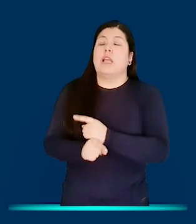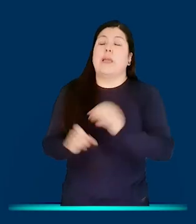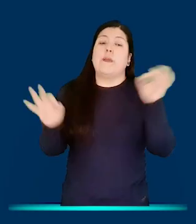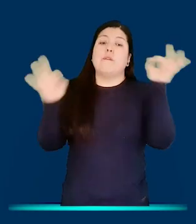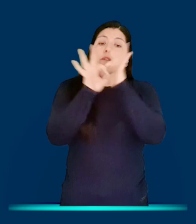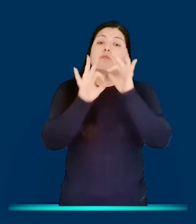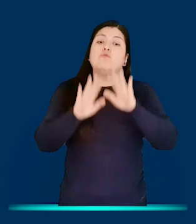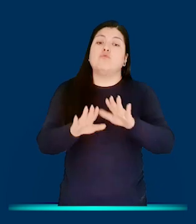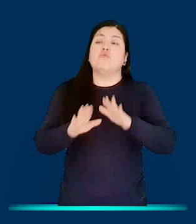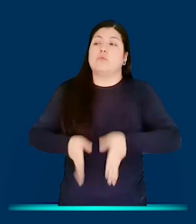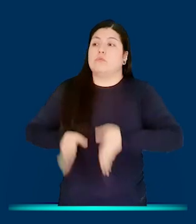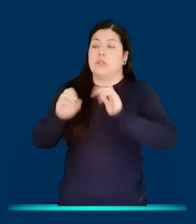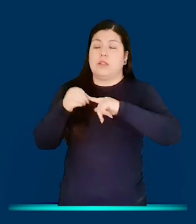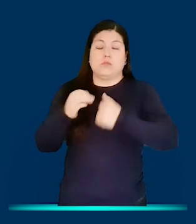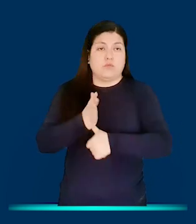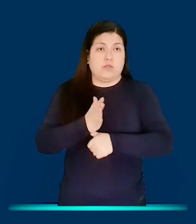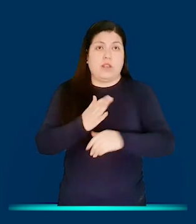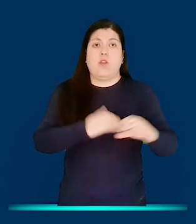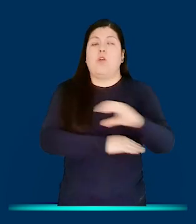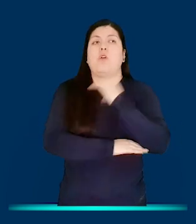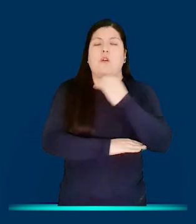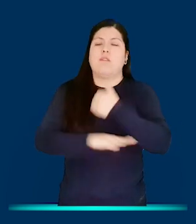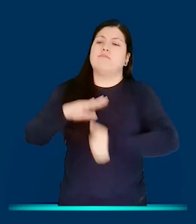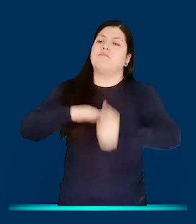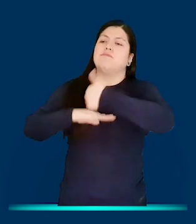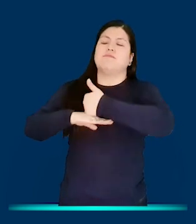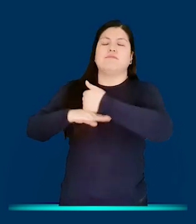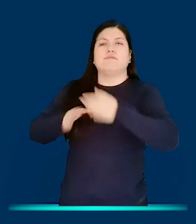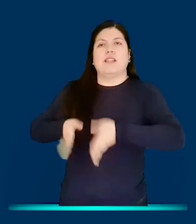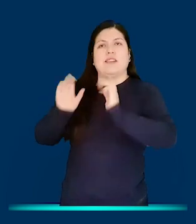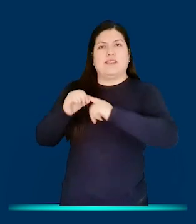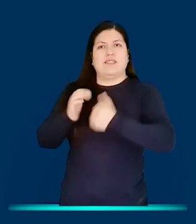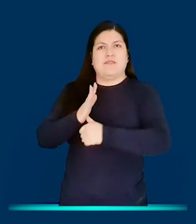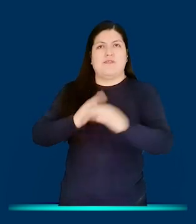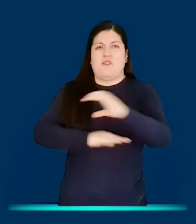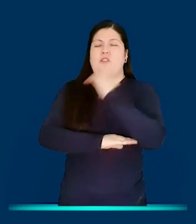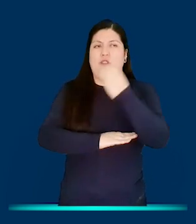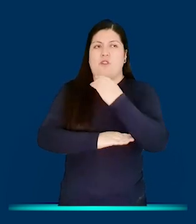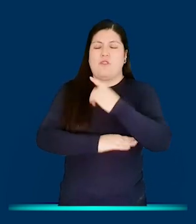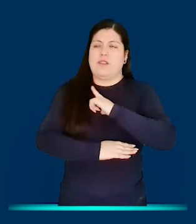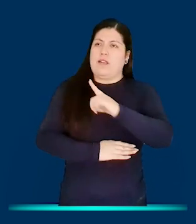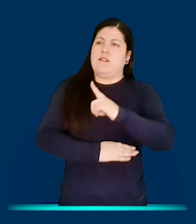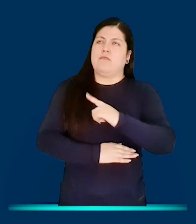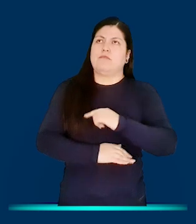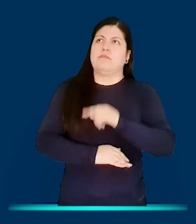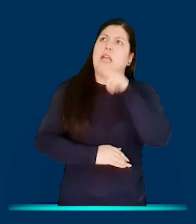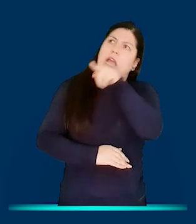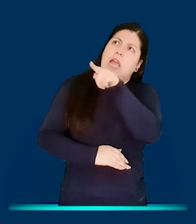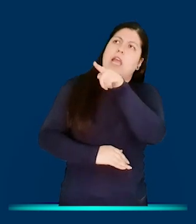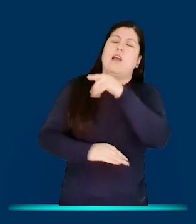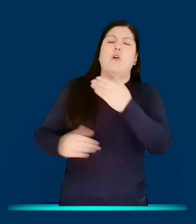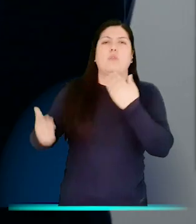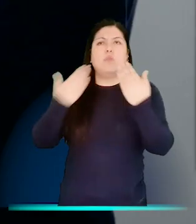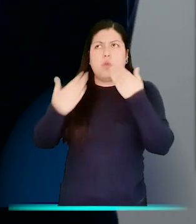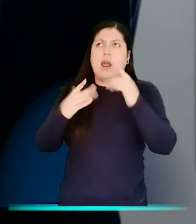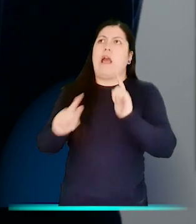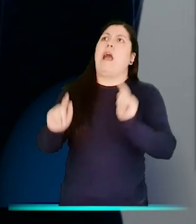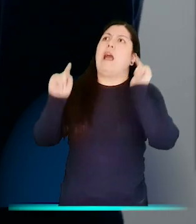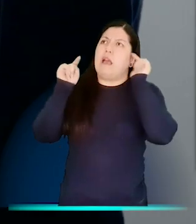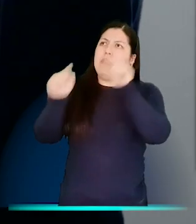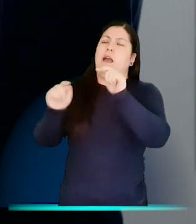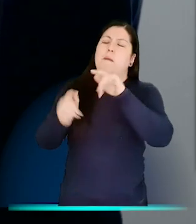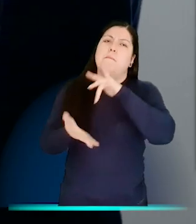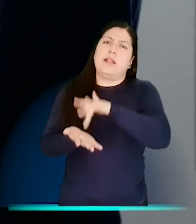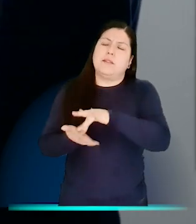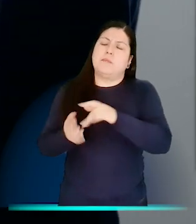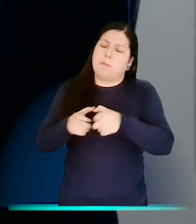Sí, correcto. Digamos que el enfoque que tuvo la Registraduría Nacional bajo el liderazgo de nuestro registrador nacional fue acercar